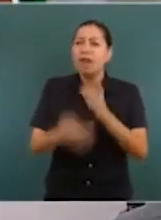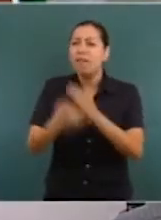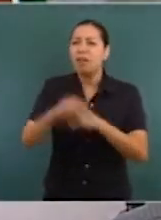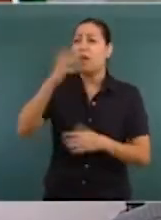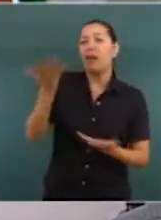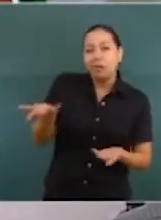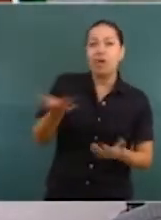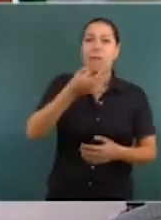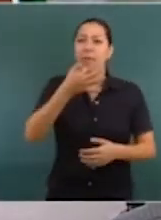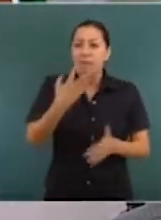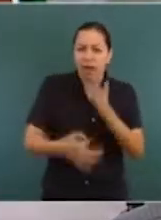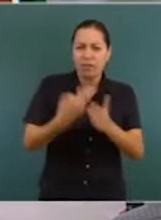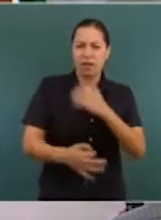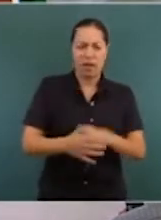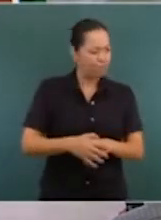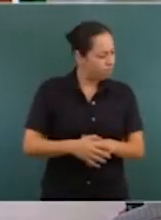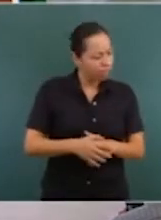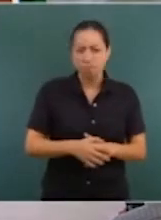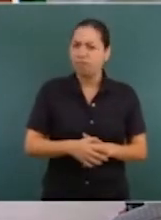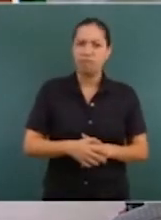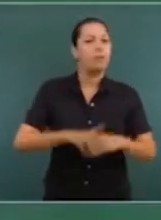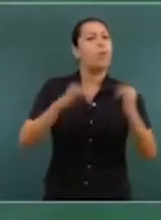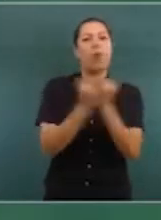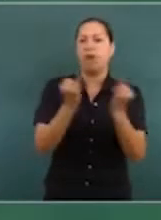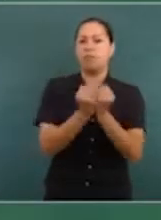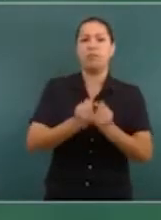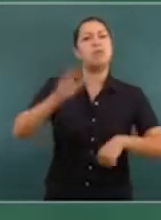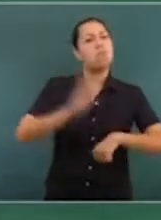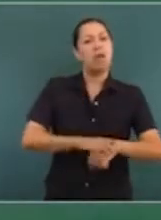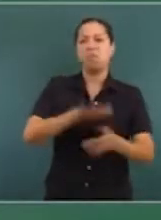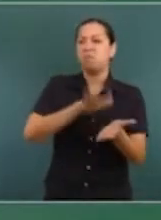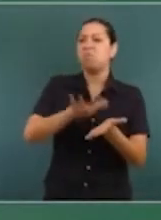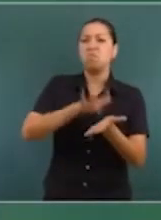medicamentos. Vamos a seguir ayudando a la gente